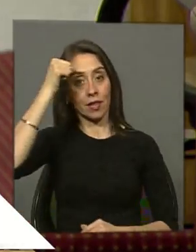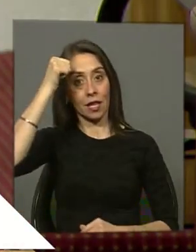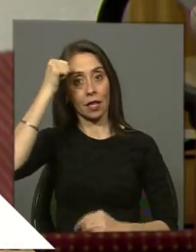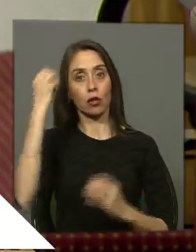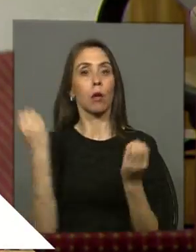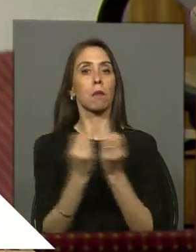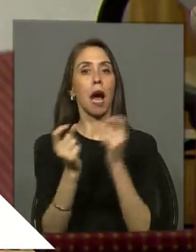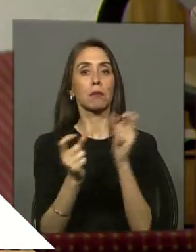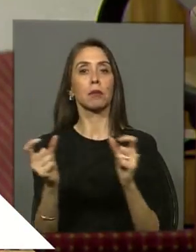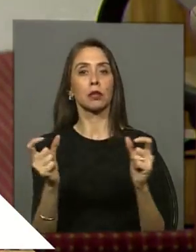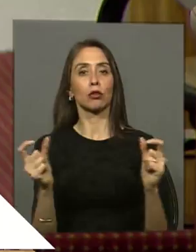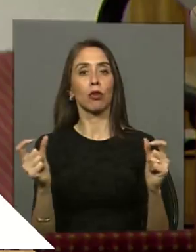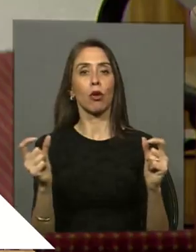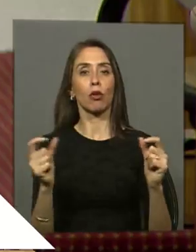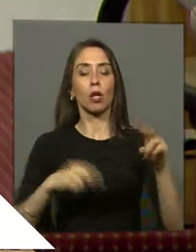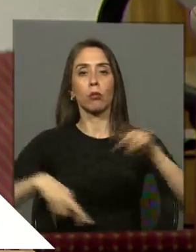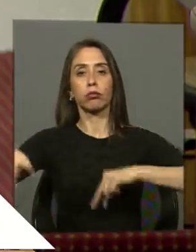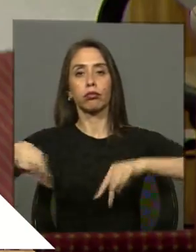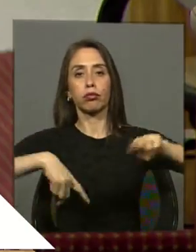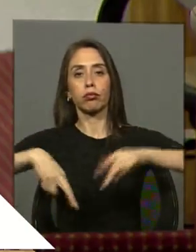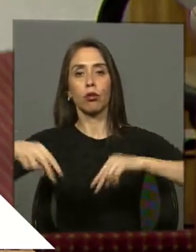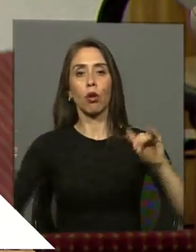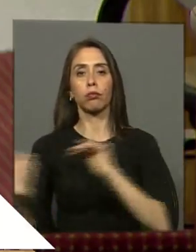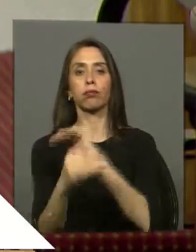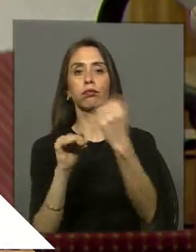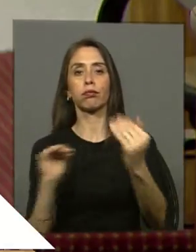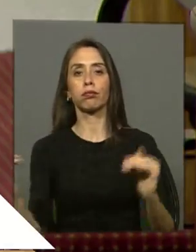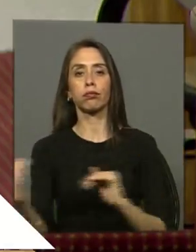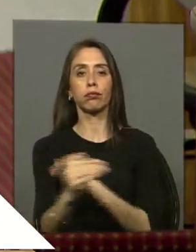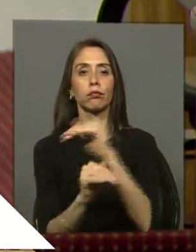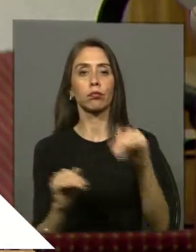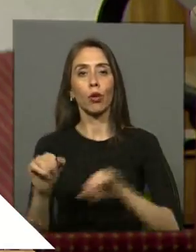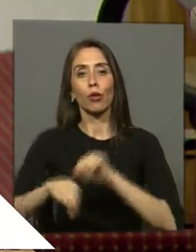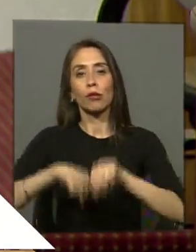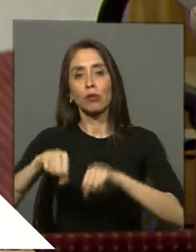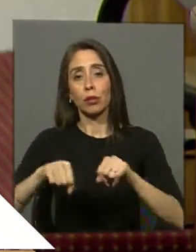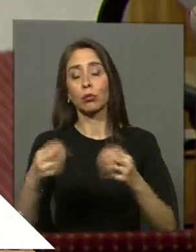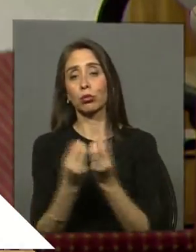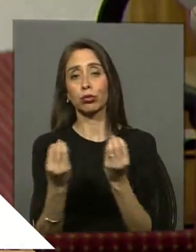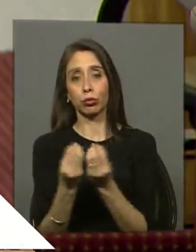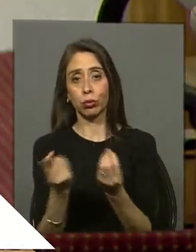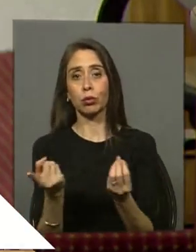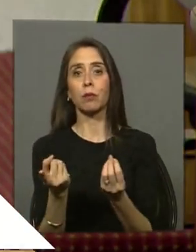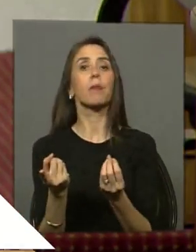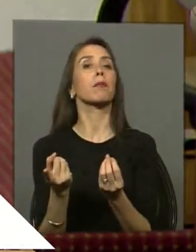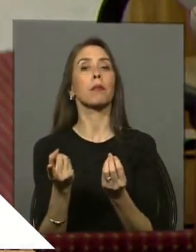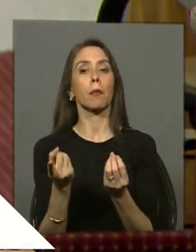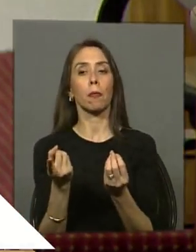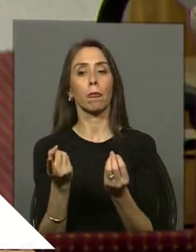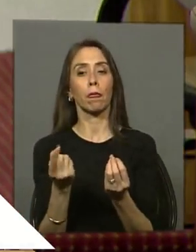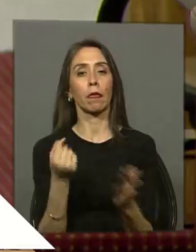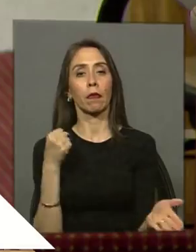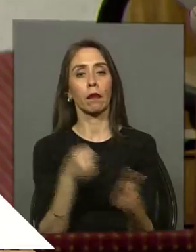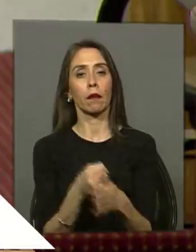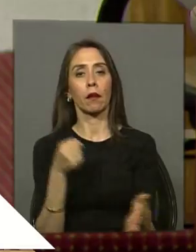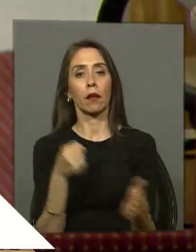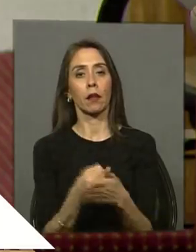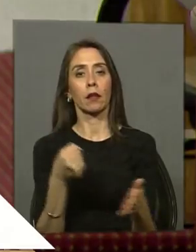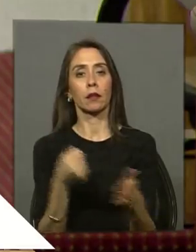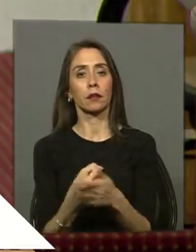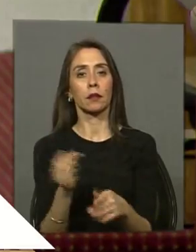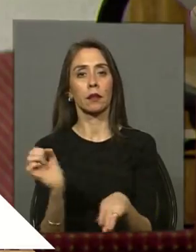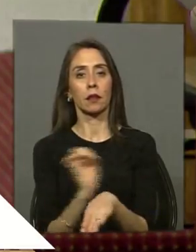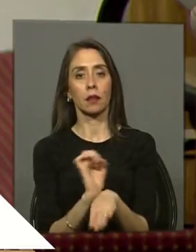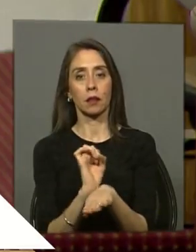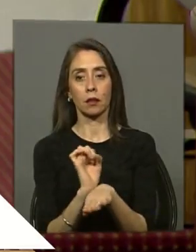circula por las distintas calles y sectores urbanos y evidentemente la cantidad de accidentes vehiculares